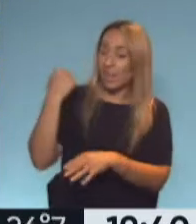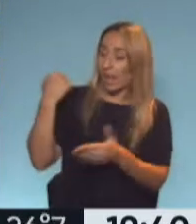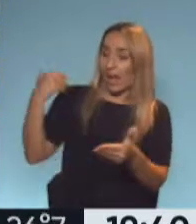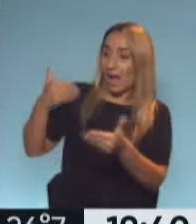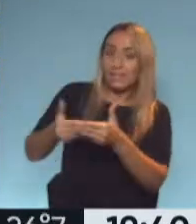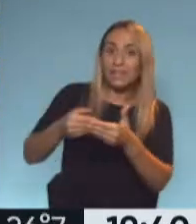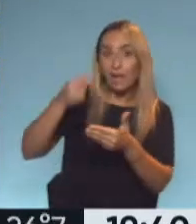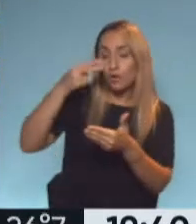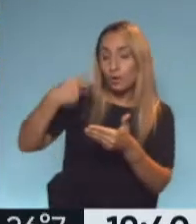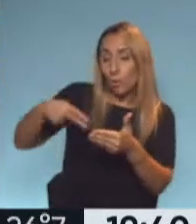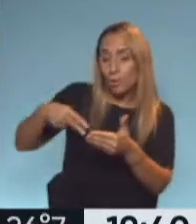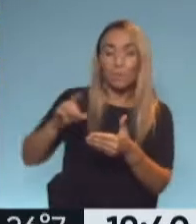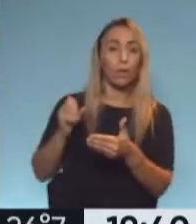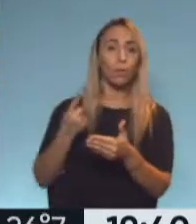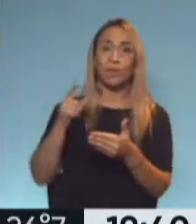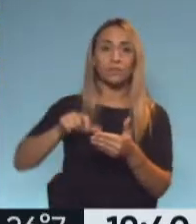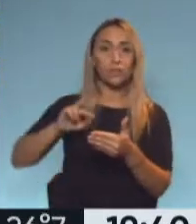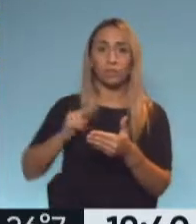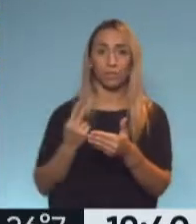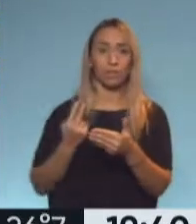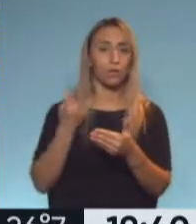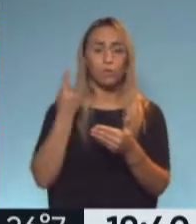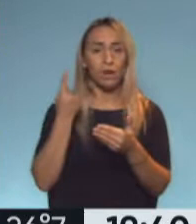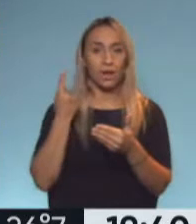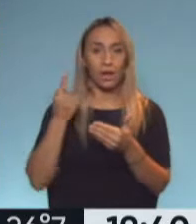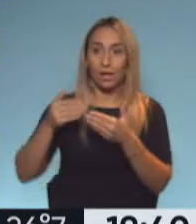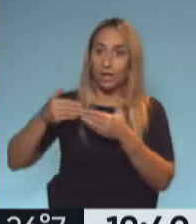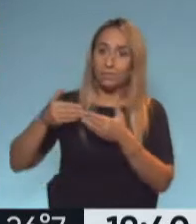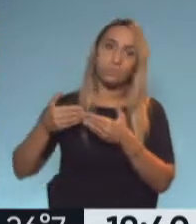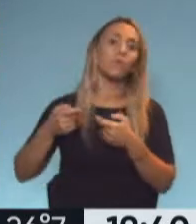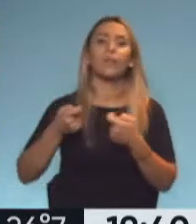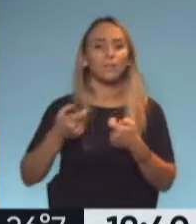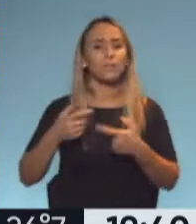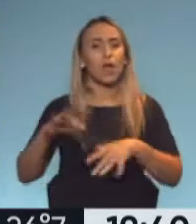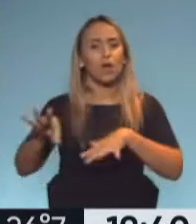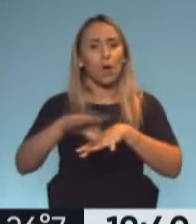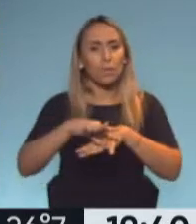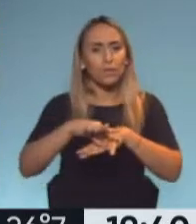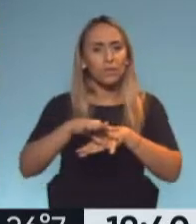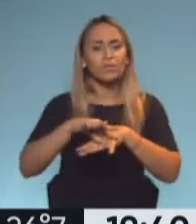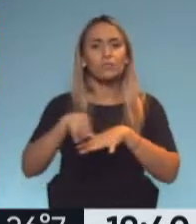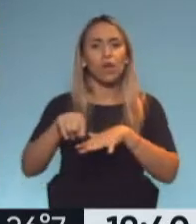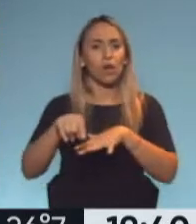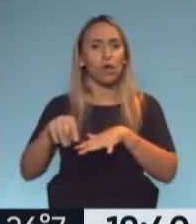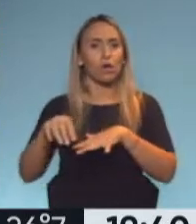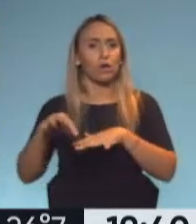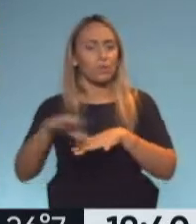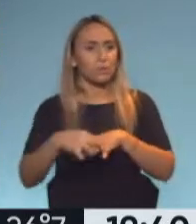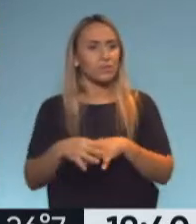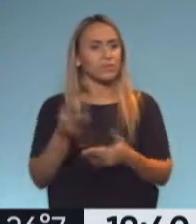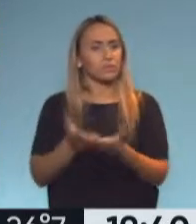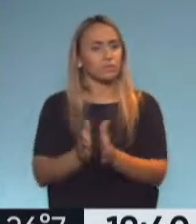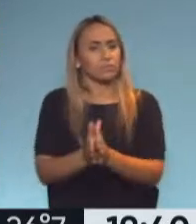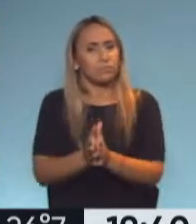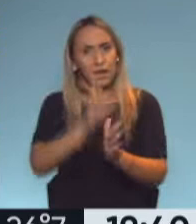no fue casualidad, fue producto de que se aflojó esa actitud de compromiso que se tenía y que hoy nos está proponiendo el presidente y